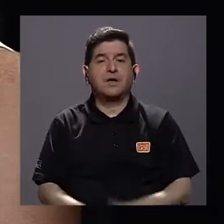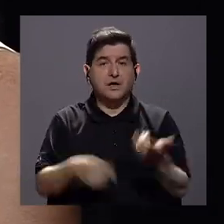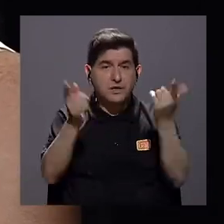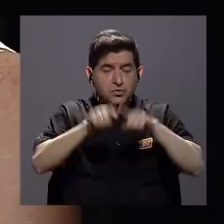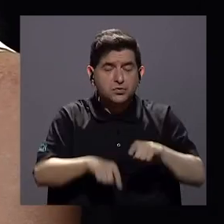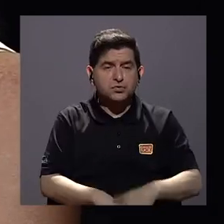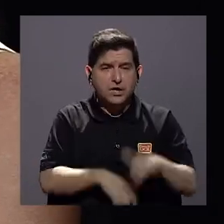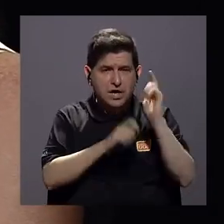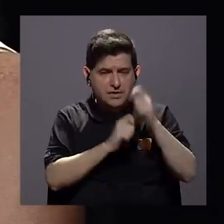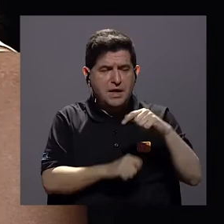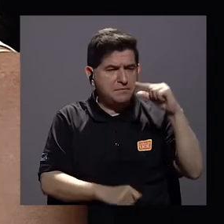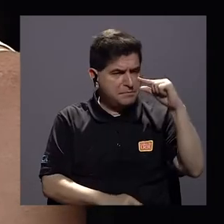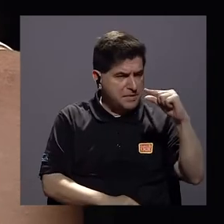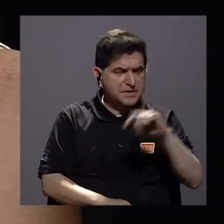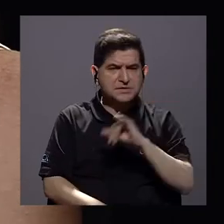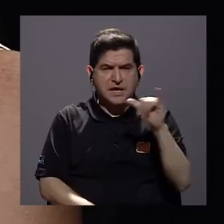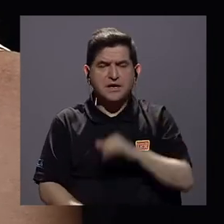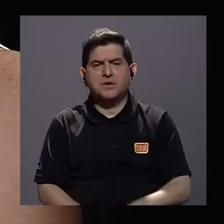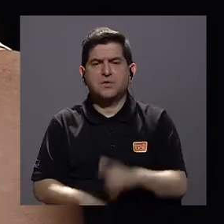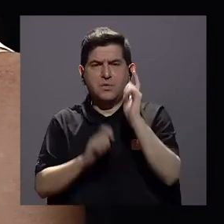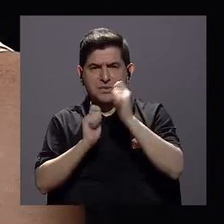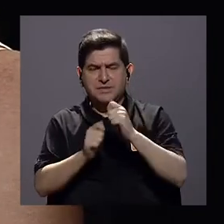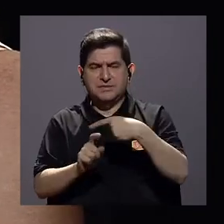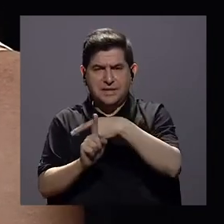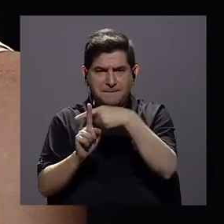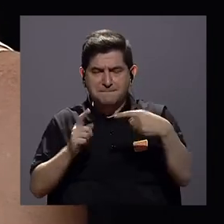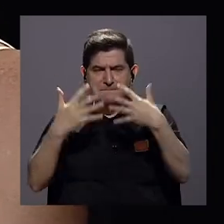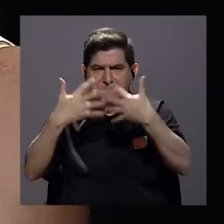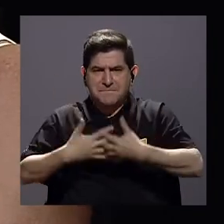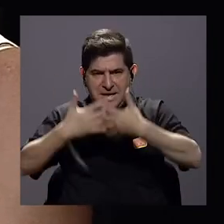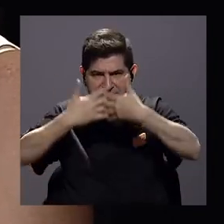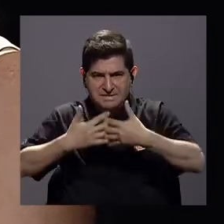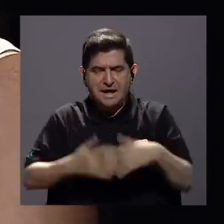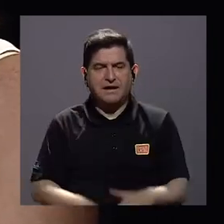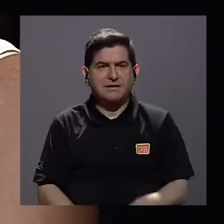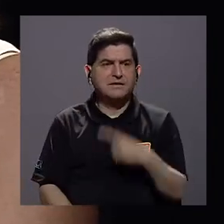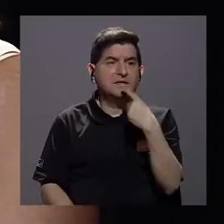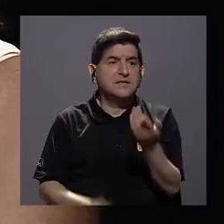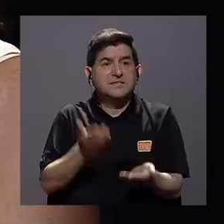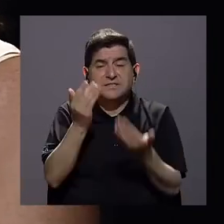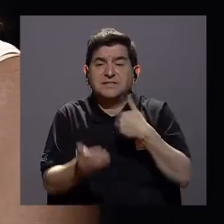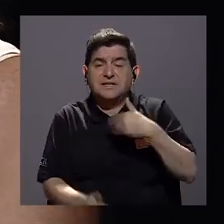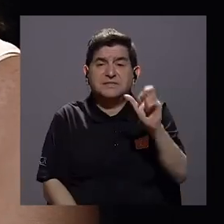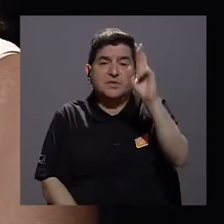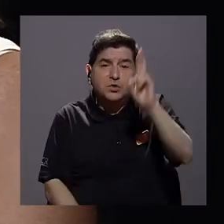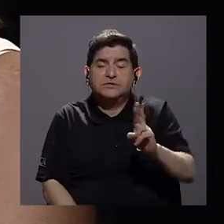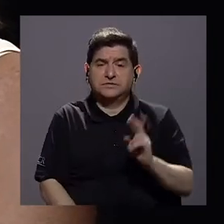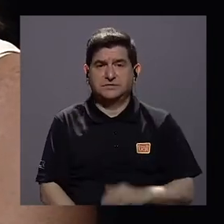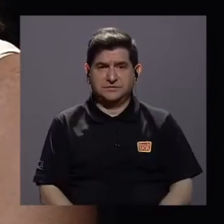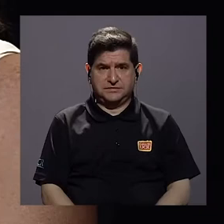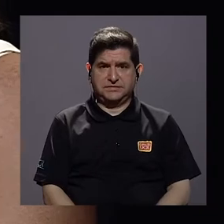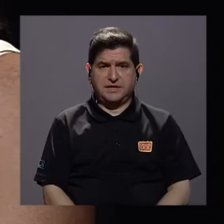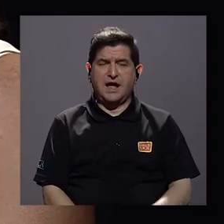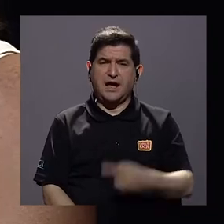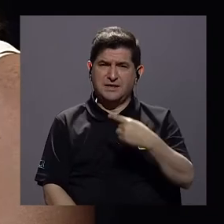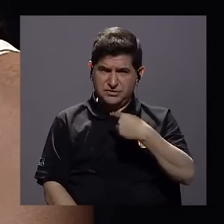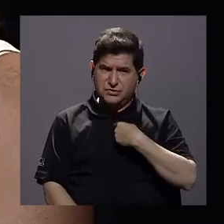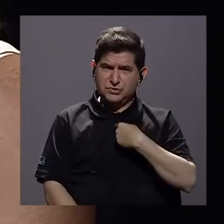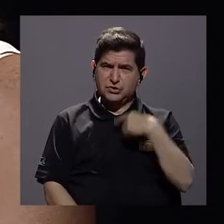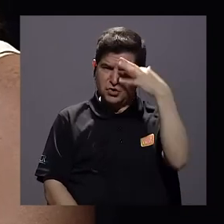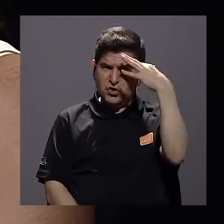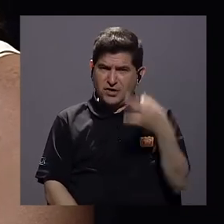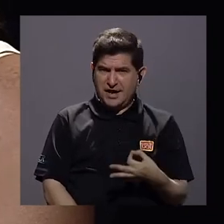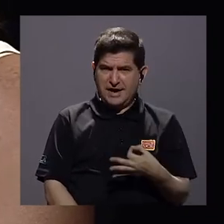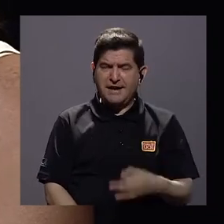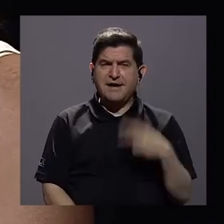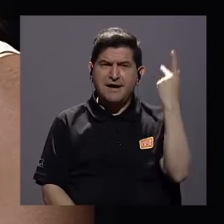en pesquerías artesanales como en pesquerías semi-industriales, ¿verdad? Que es lo que podríamos decir que tenemos en Costa Rica. Yo lo que creo es